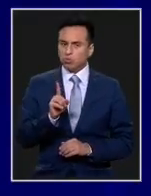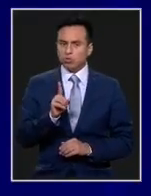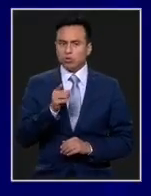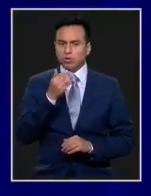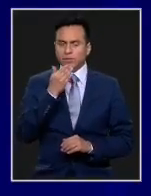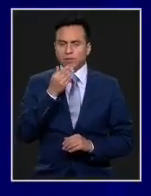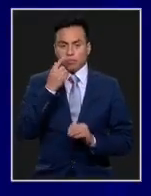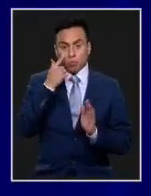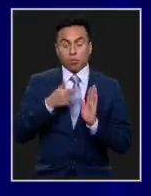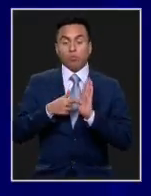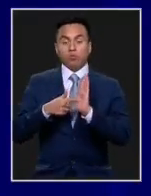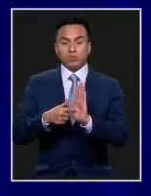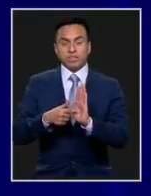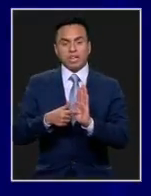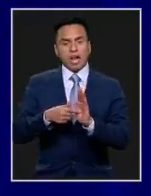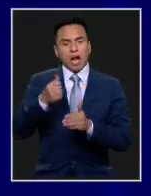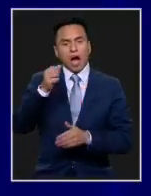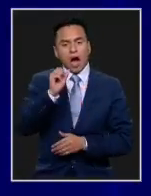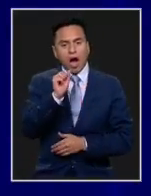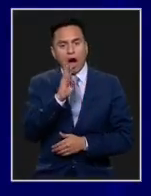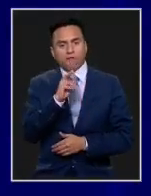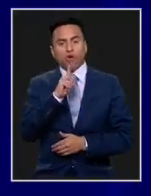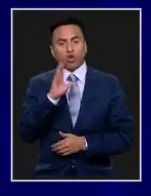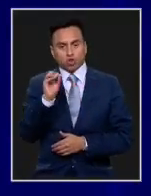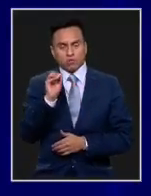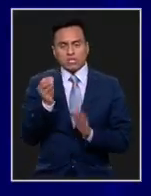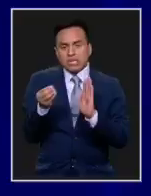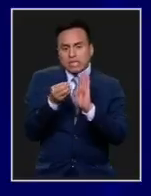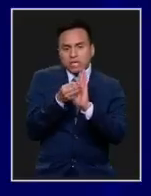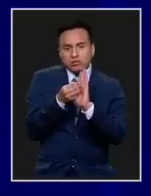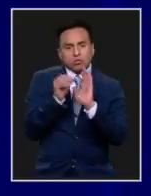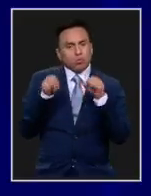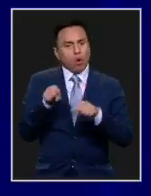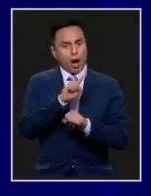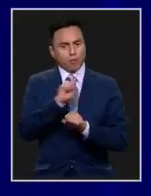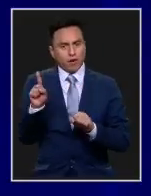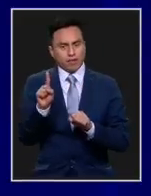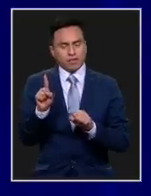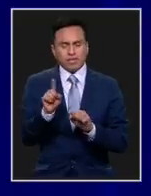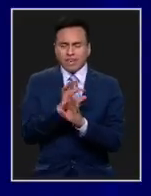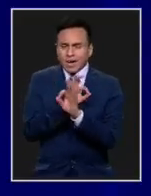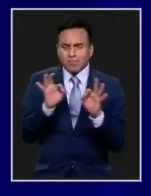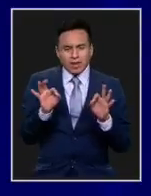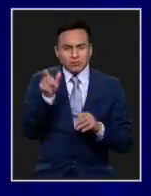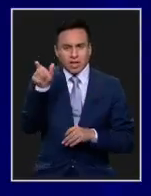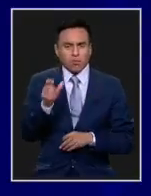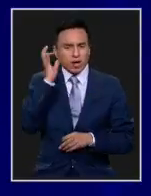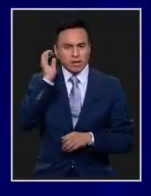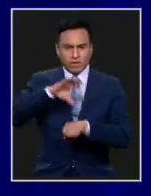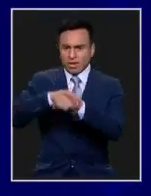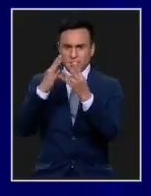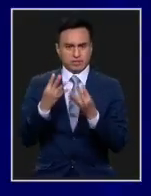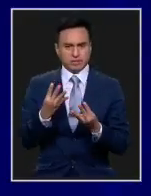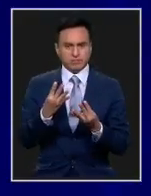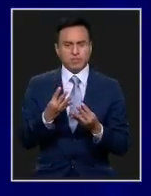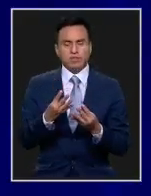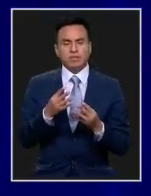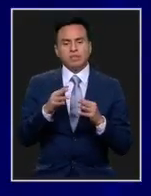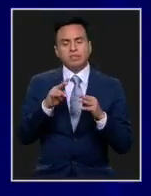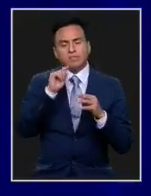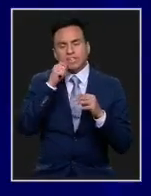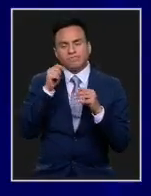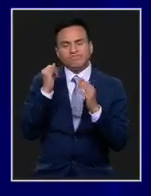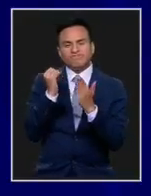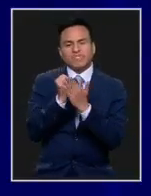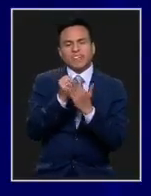propuse en el caso del aborto es una indicación que gracia da mente no fue aprobada donde jamás una mujer vaya presa lo que se tipifica es